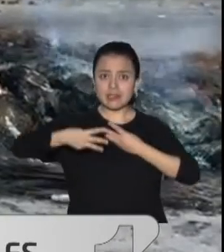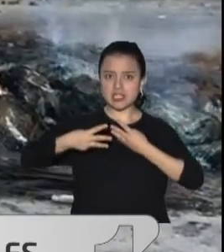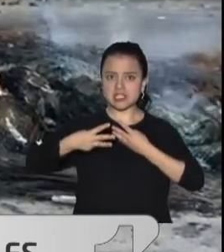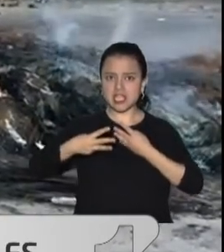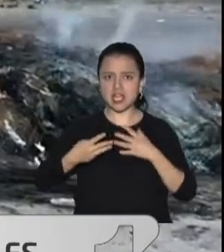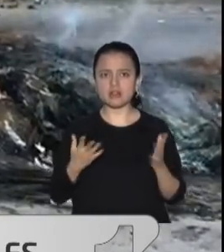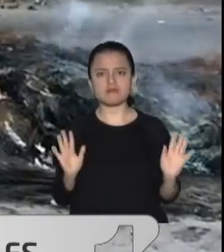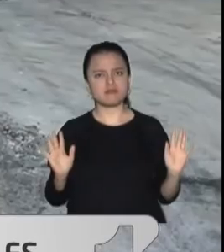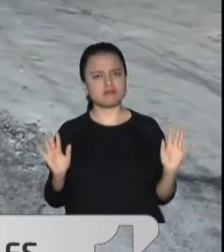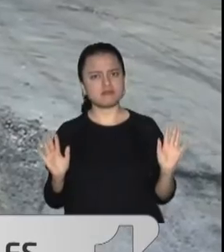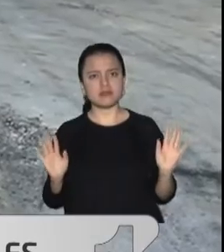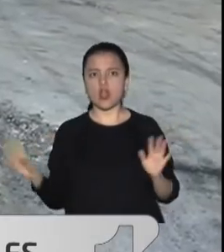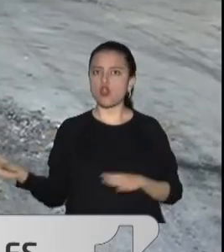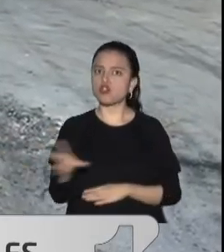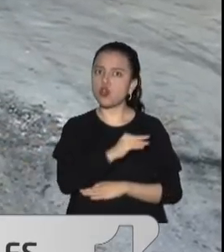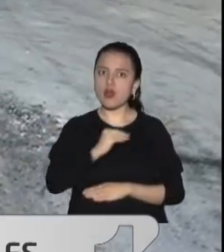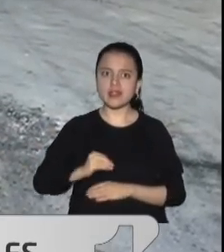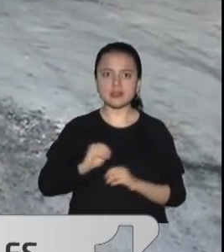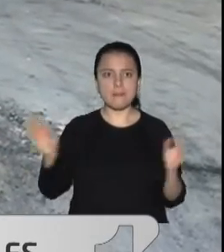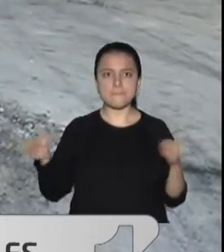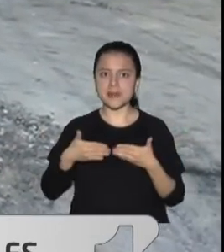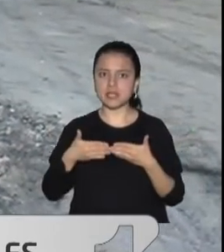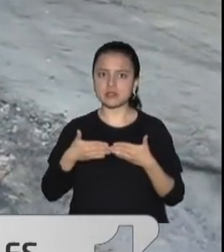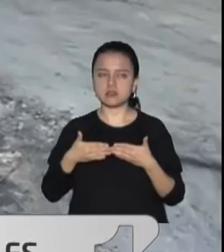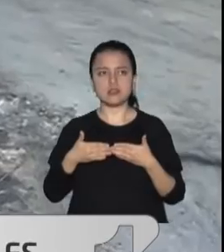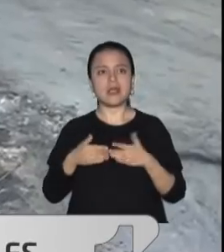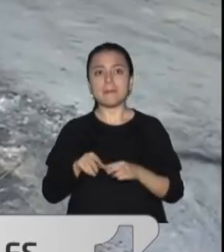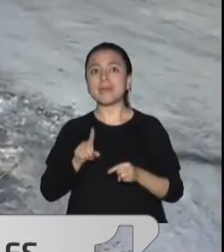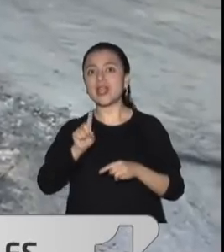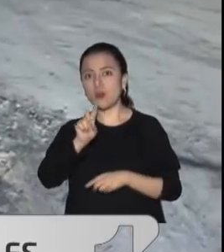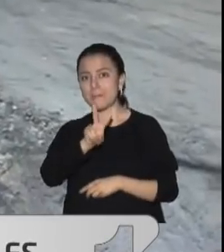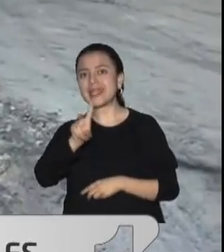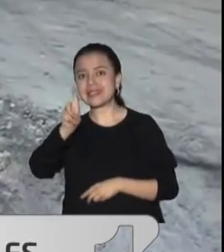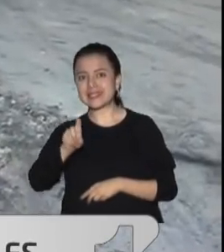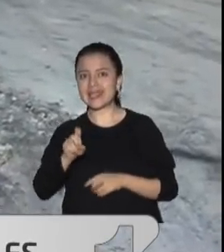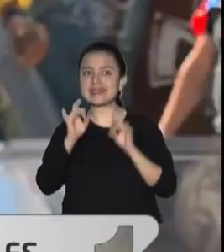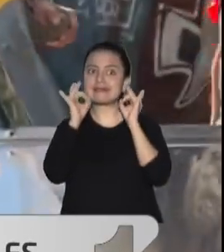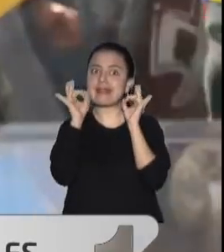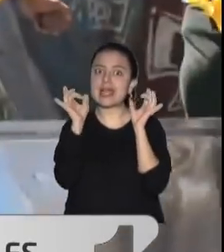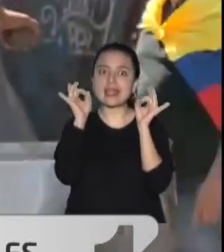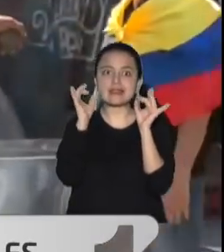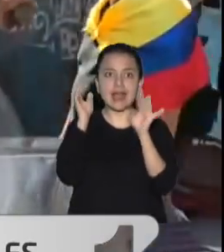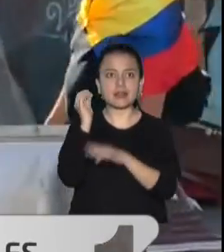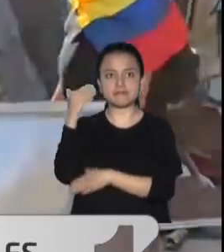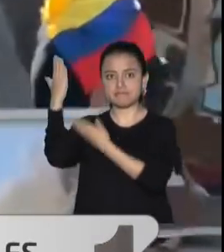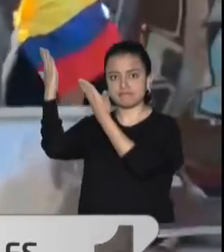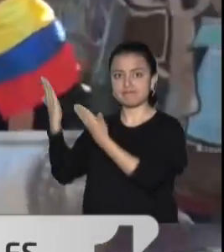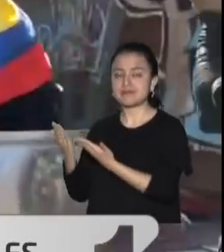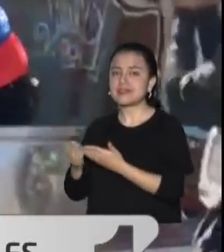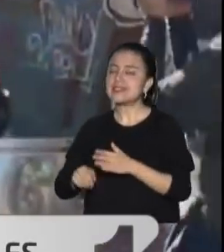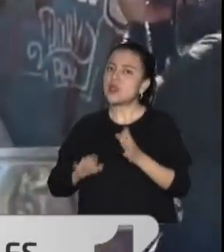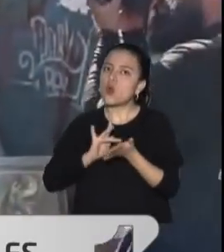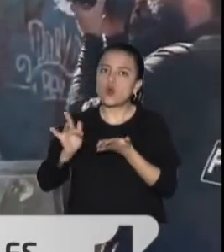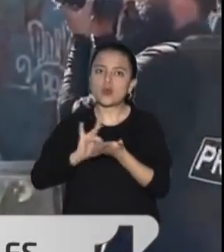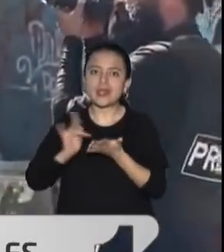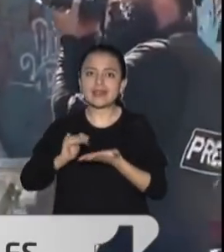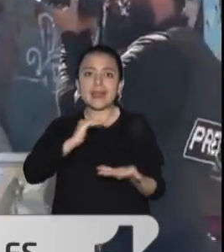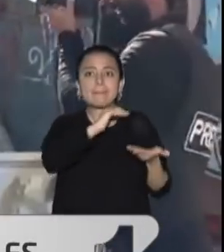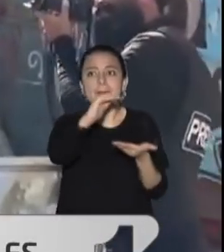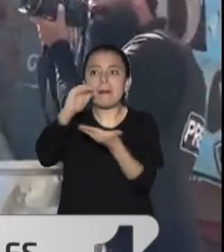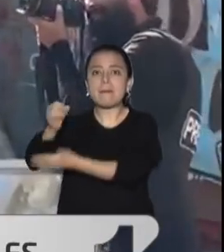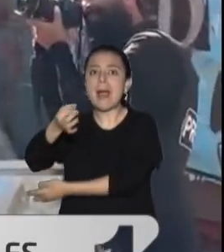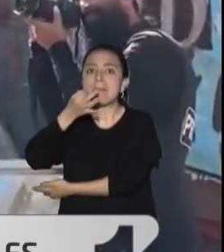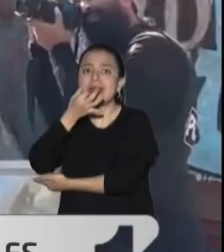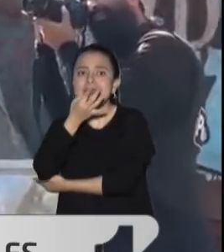bloqueos, 36 son de gravedad. Ante las afectaciones en la distribución de alimentos y elementos de salud, el jefe de Estado ordenó